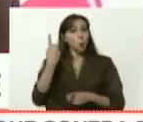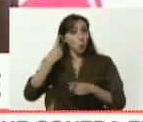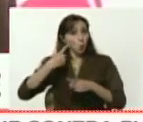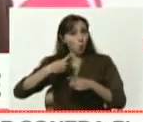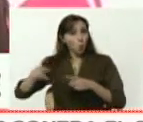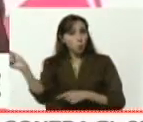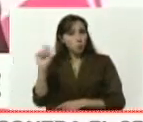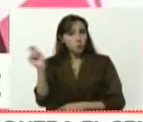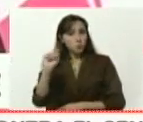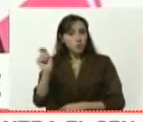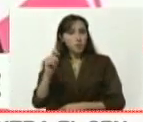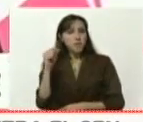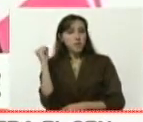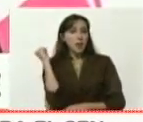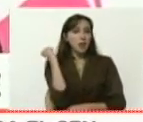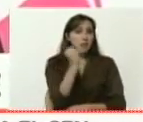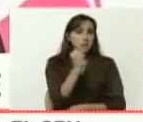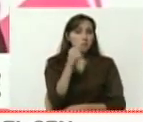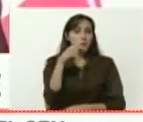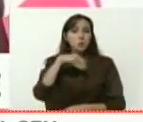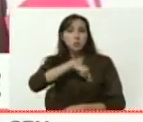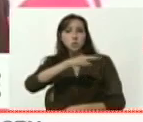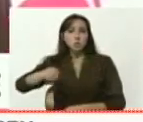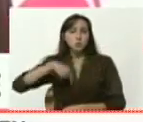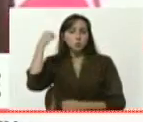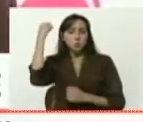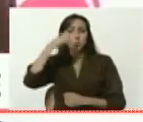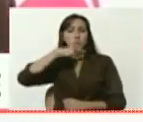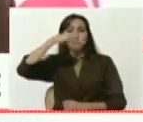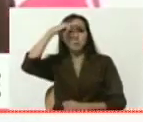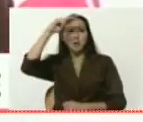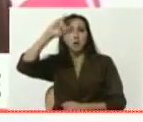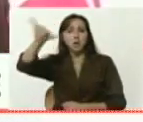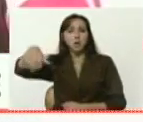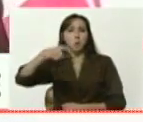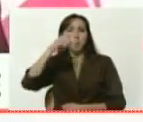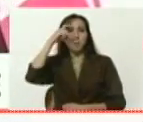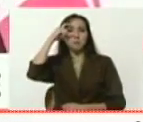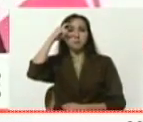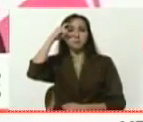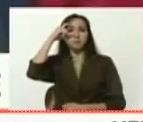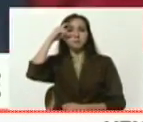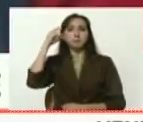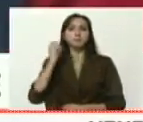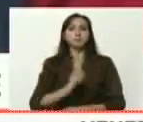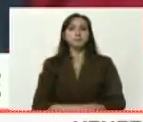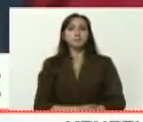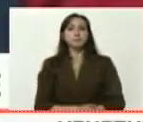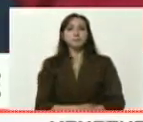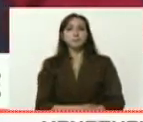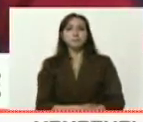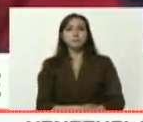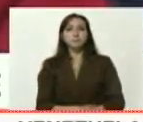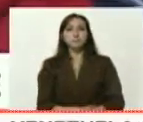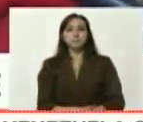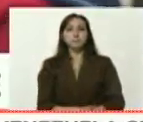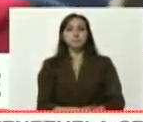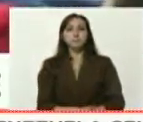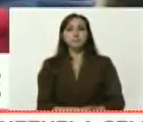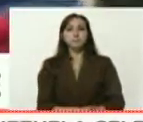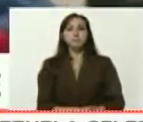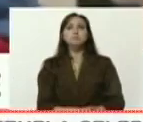vil asesinato de nuestro héroe, Jorge Rodríguez Padre. Permítanme ustedes